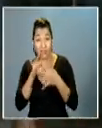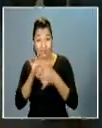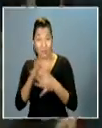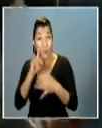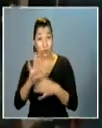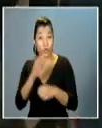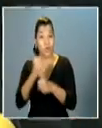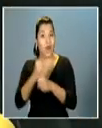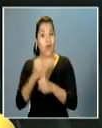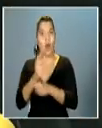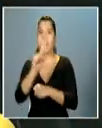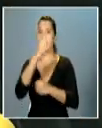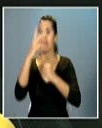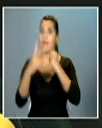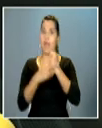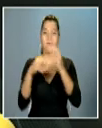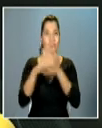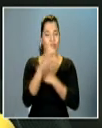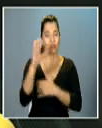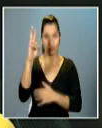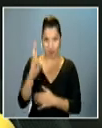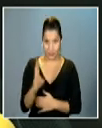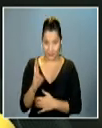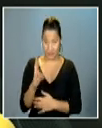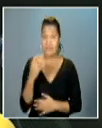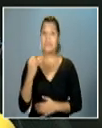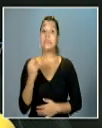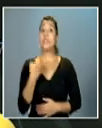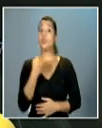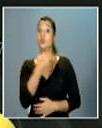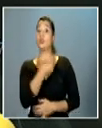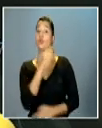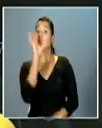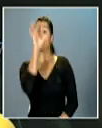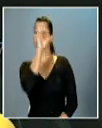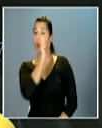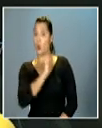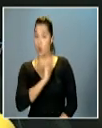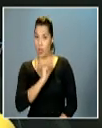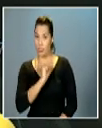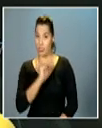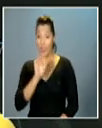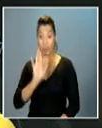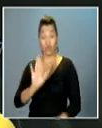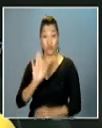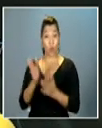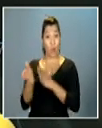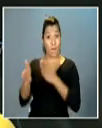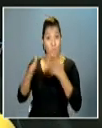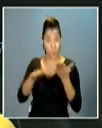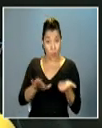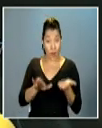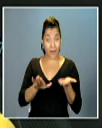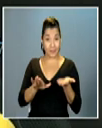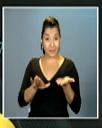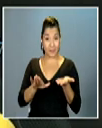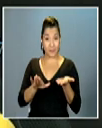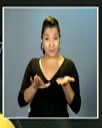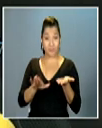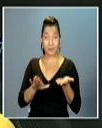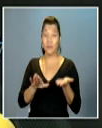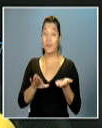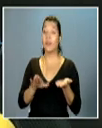el primer caso. En caso de que se determine que la muerte de don Hans